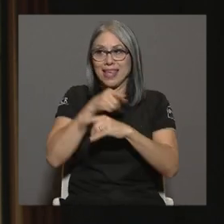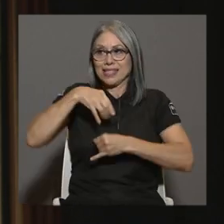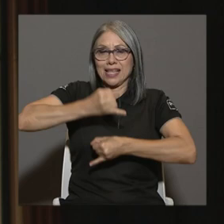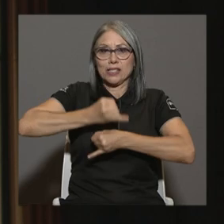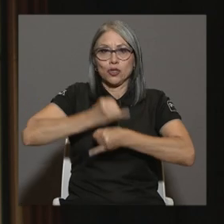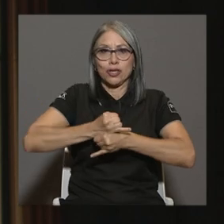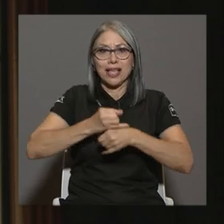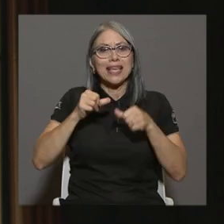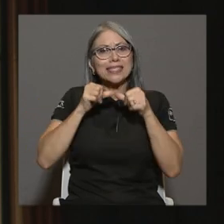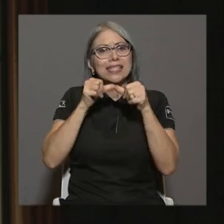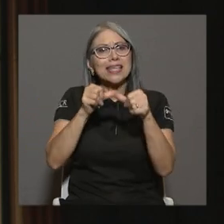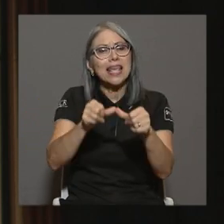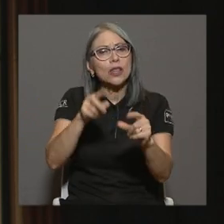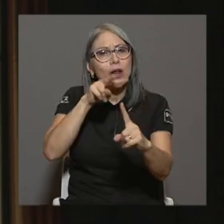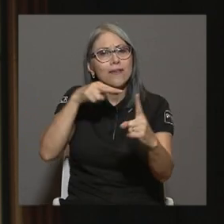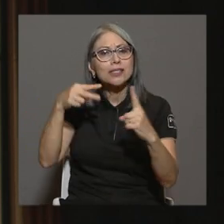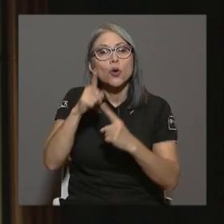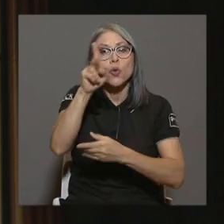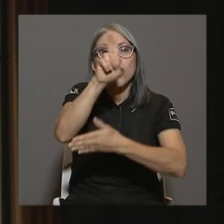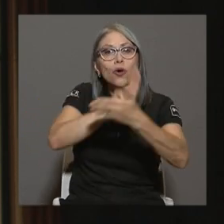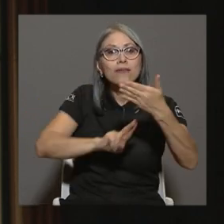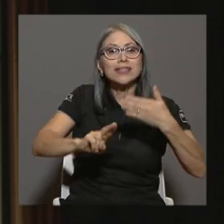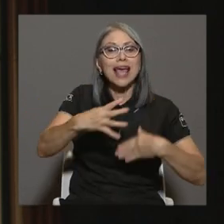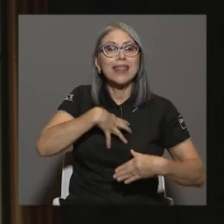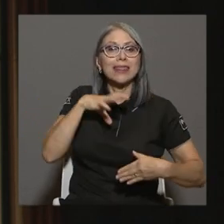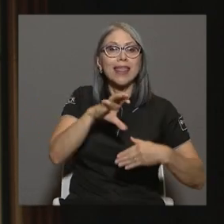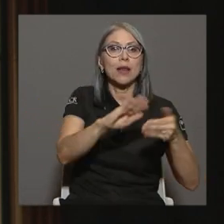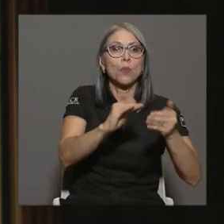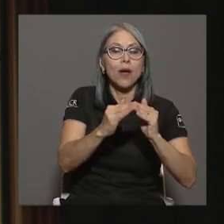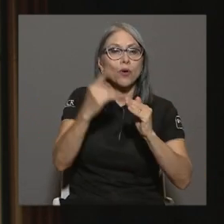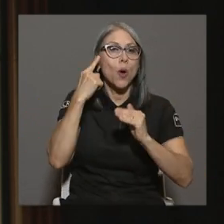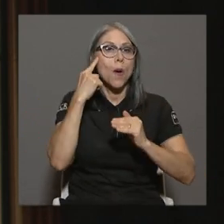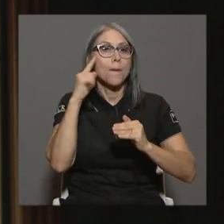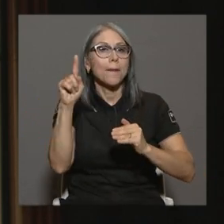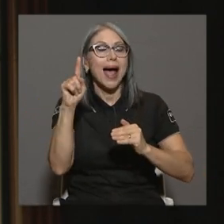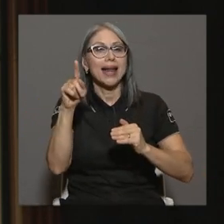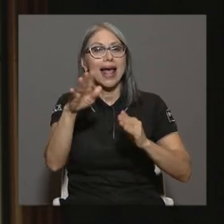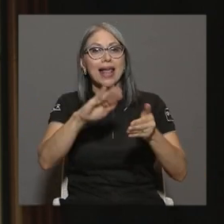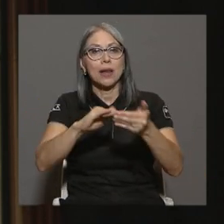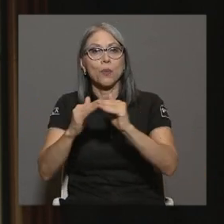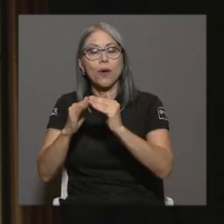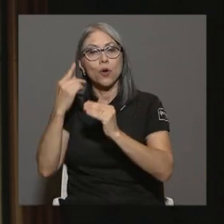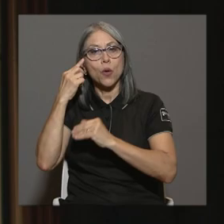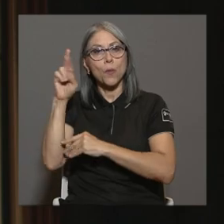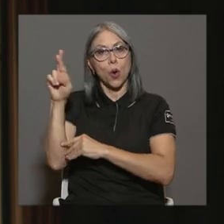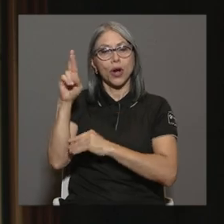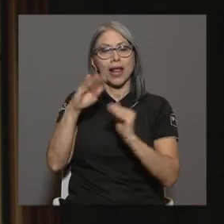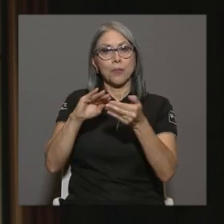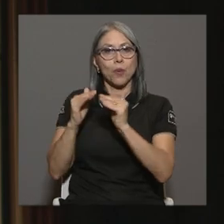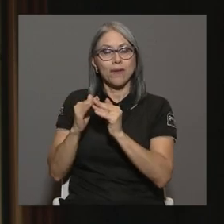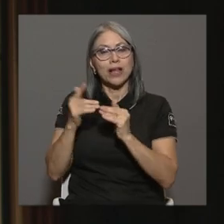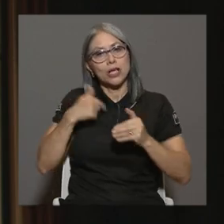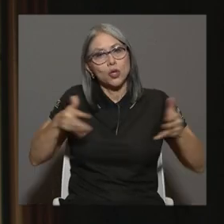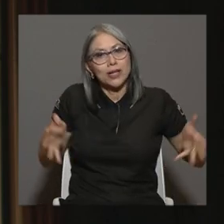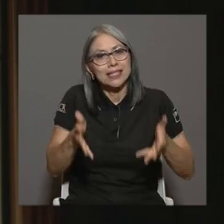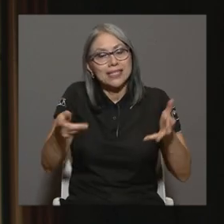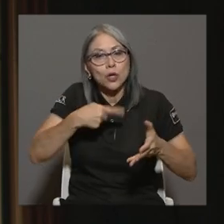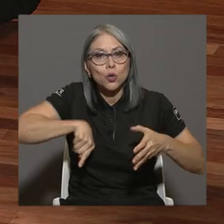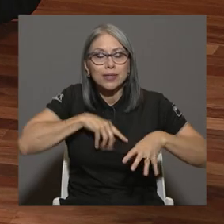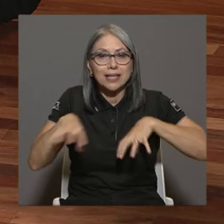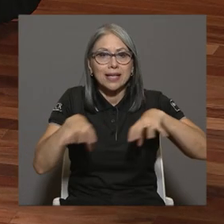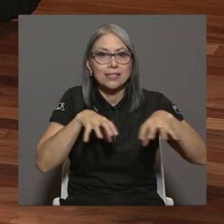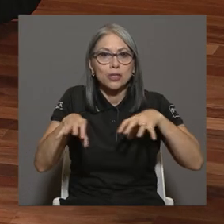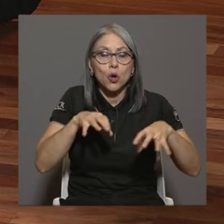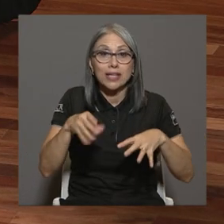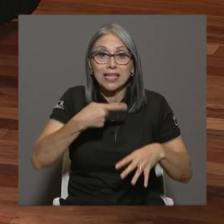de una universidad del pueblo, para el pueblo y por el pueblo. Les insto a que nuestras acciones y convicciones refuercen